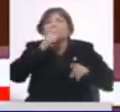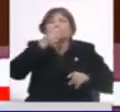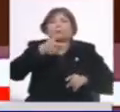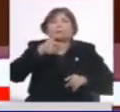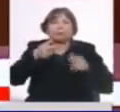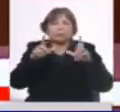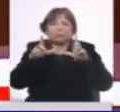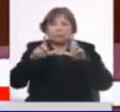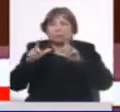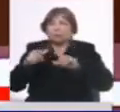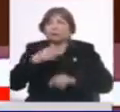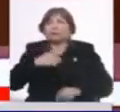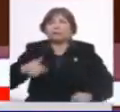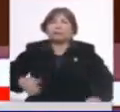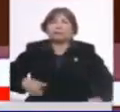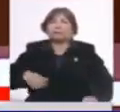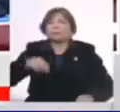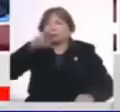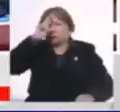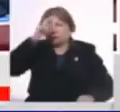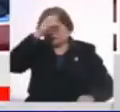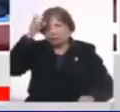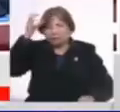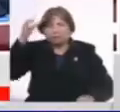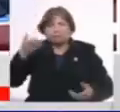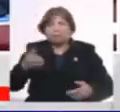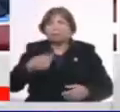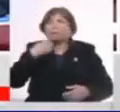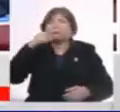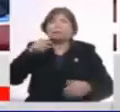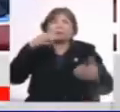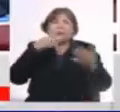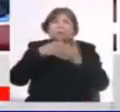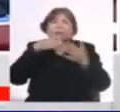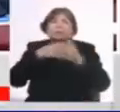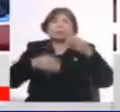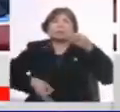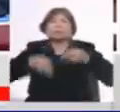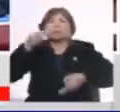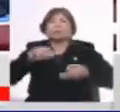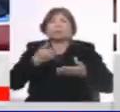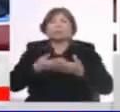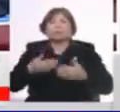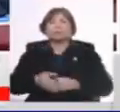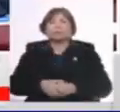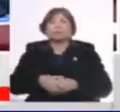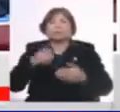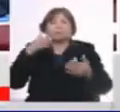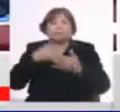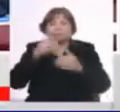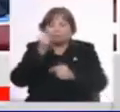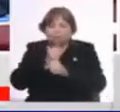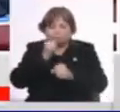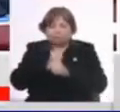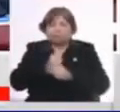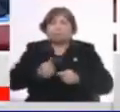sentido en que el presidente de la República, Pedro Castillo, estaría obstruyendo a la justicia, impidiendo el trabajo